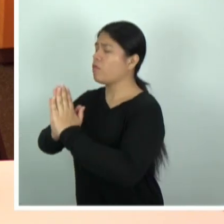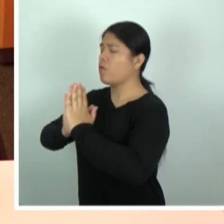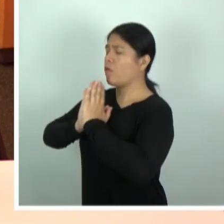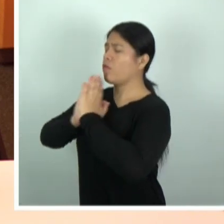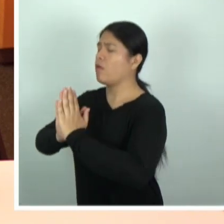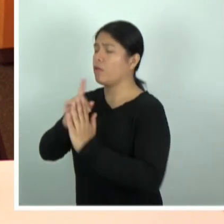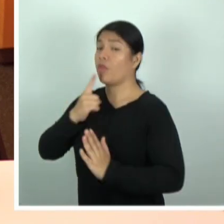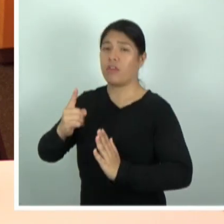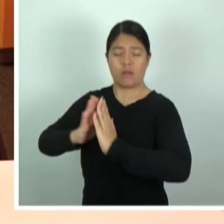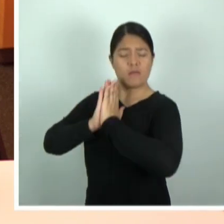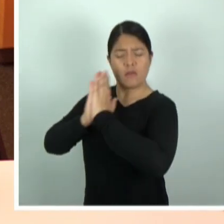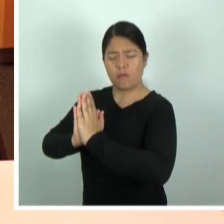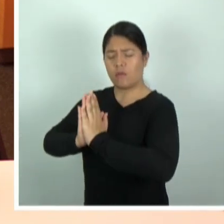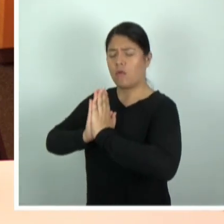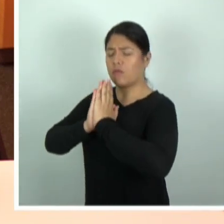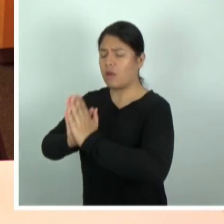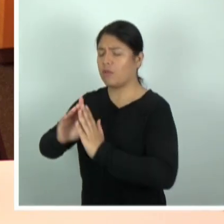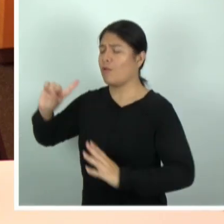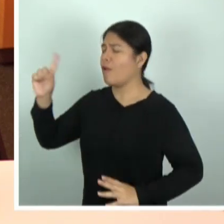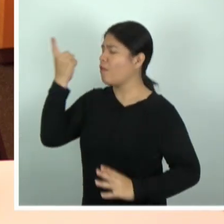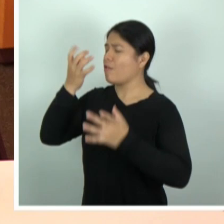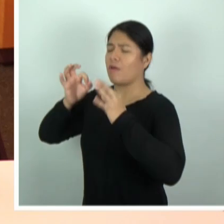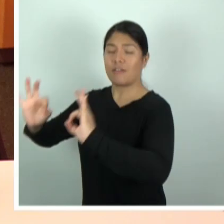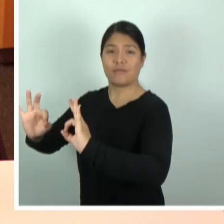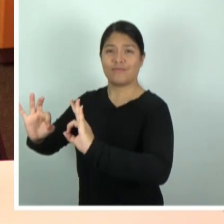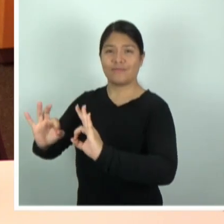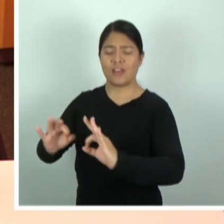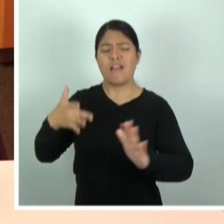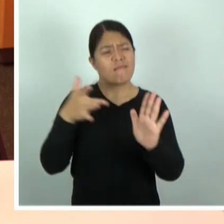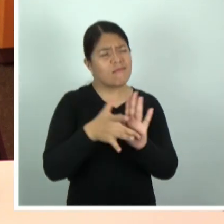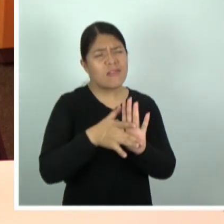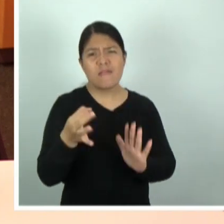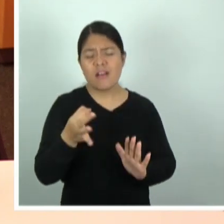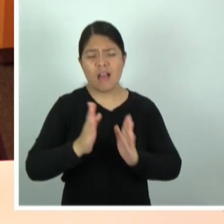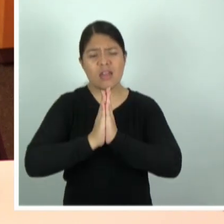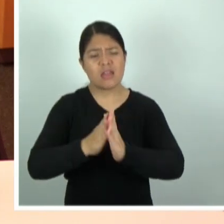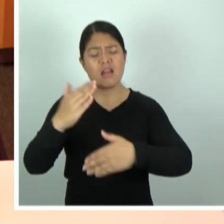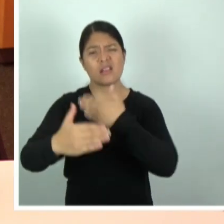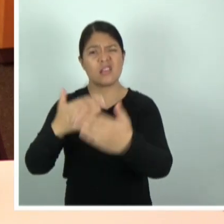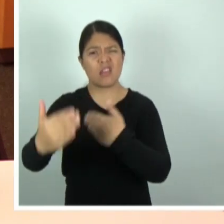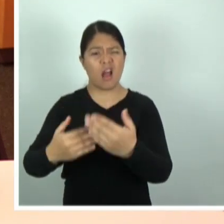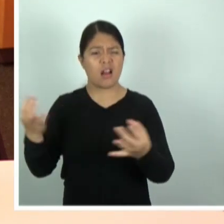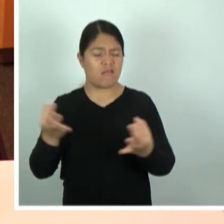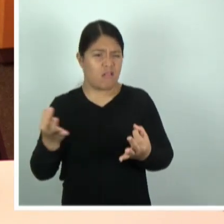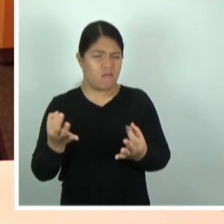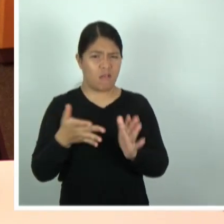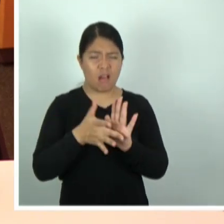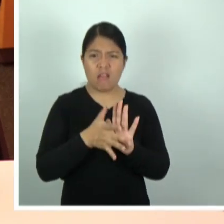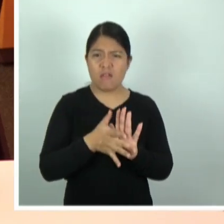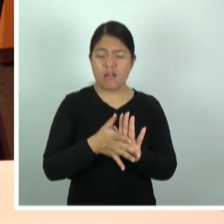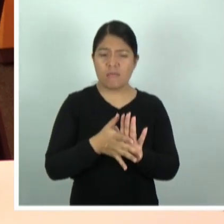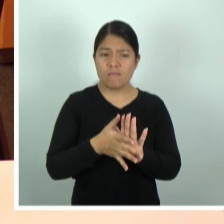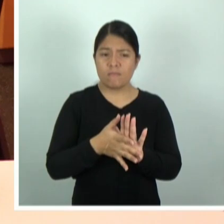santo, santo es el Señor. ¿Qué significa eso, santidad? No es fácil para